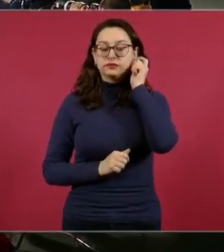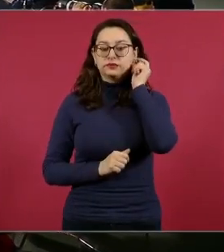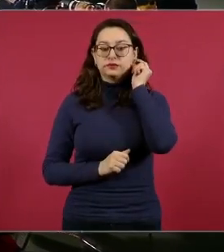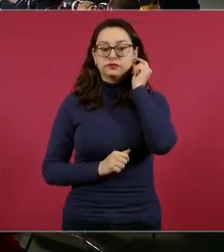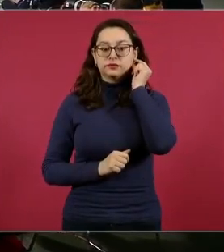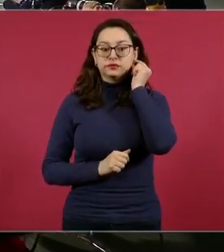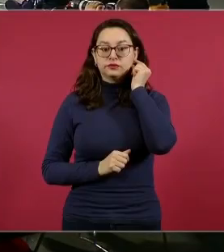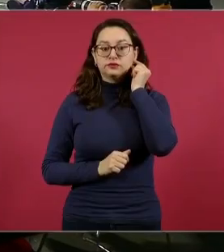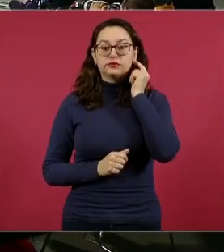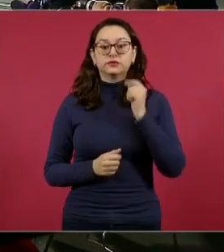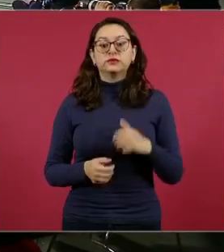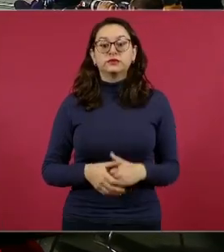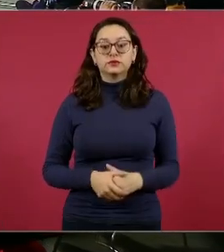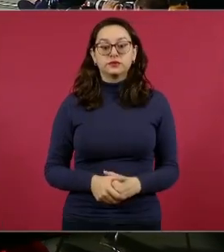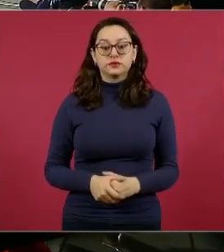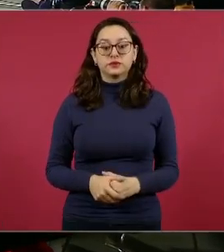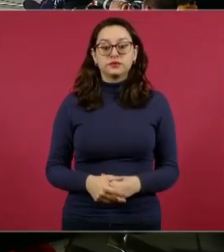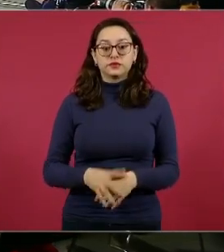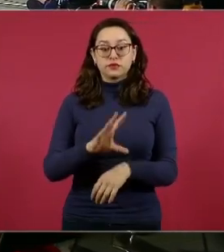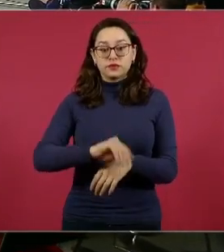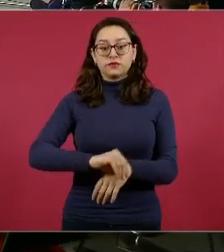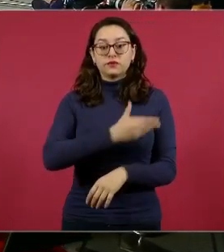Con su permiso, señor presidente,